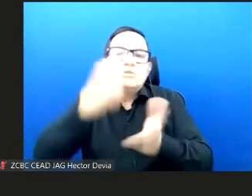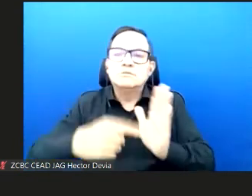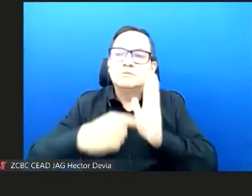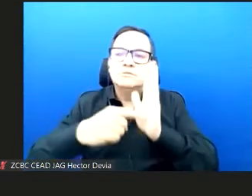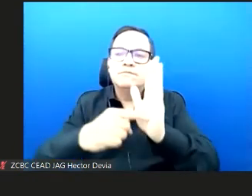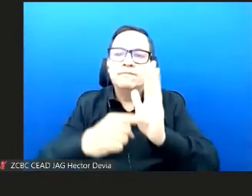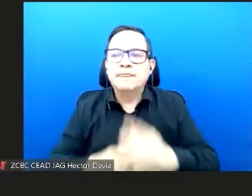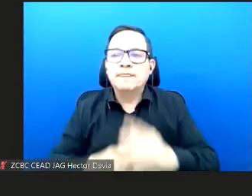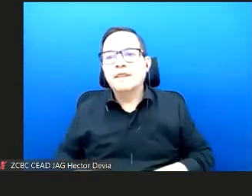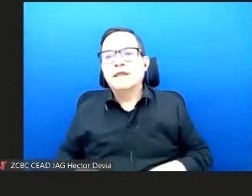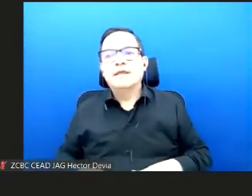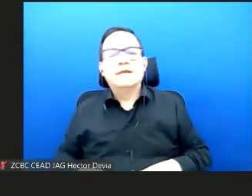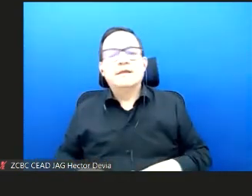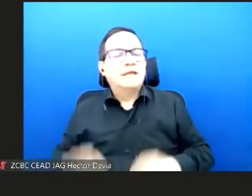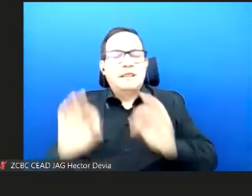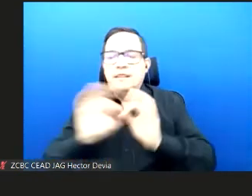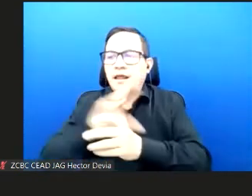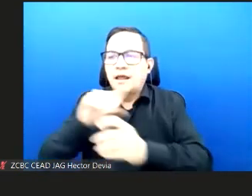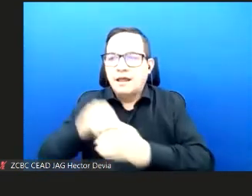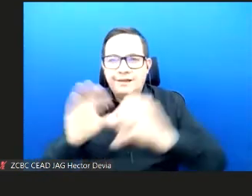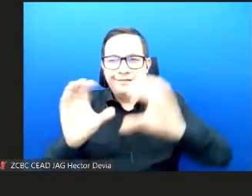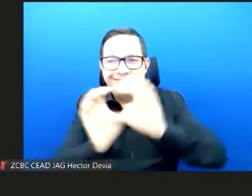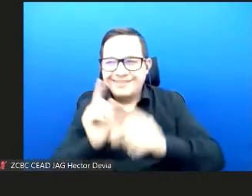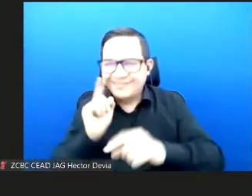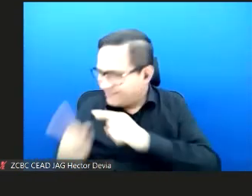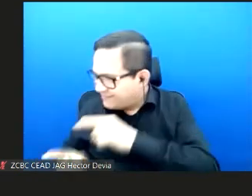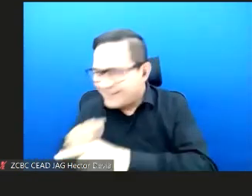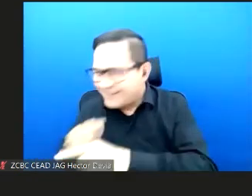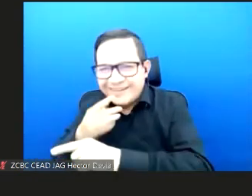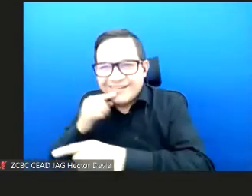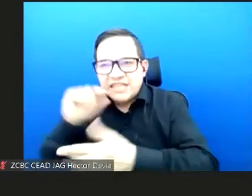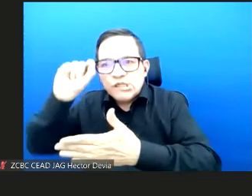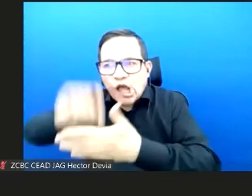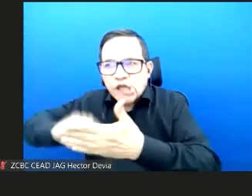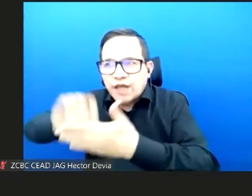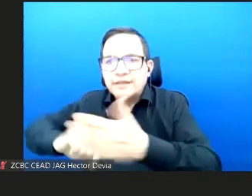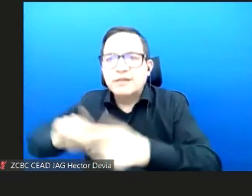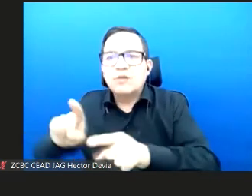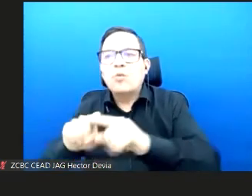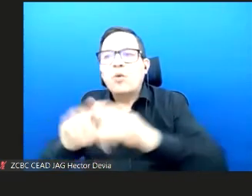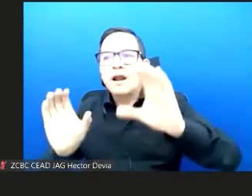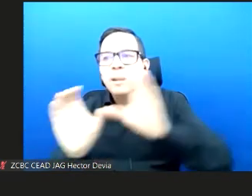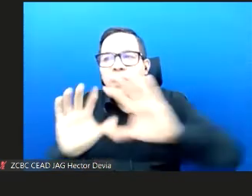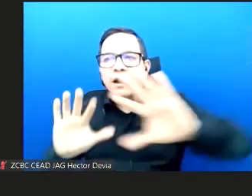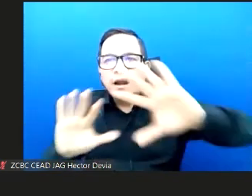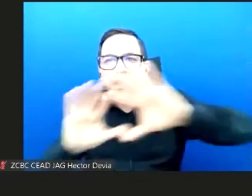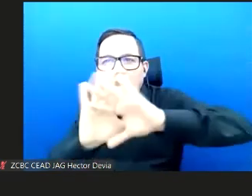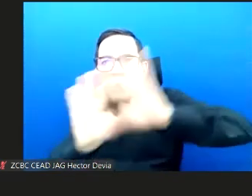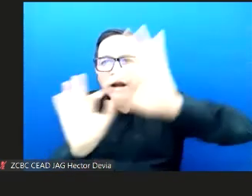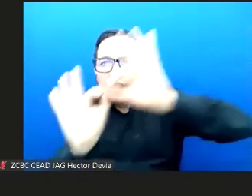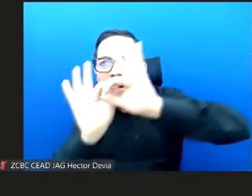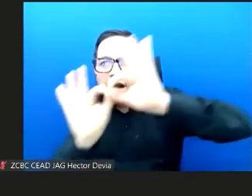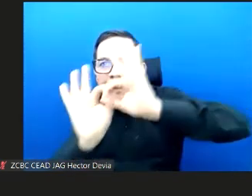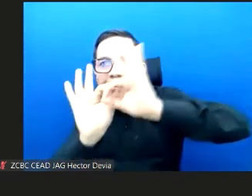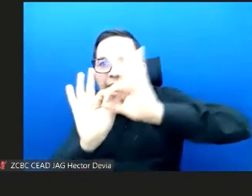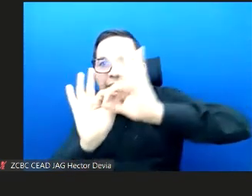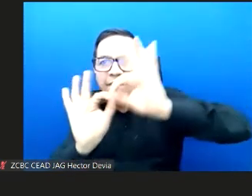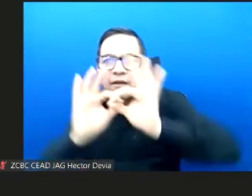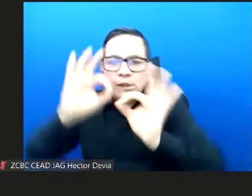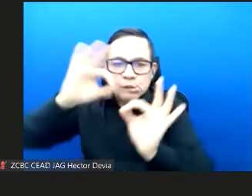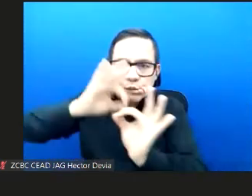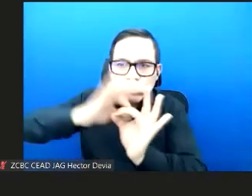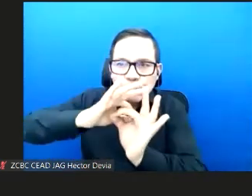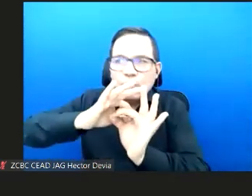No incluimos ni esto ni esto. ¿Qué son estas? Son las intersecciones, ¿no? Es decir, los elementos